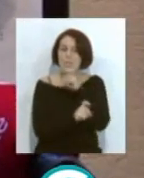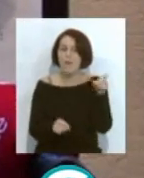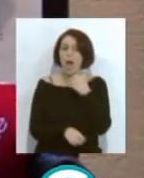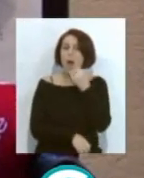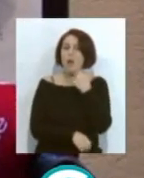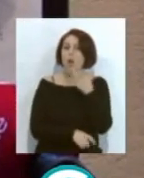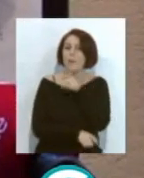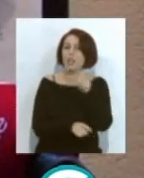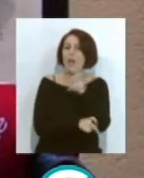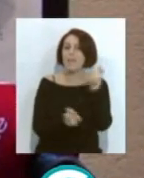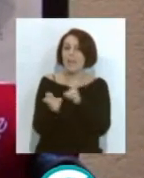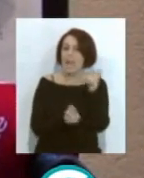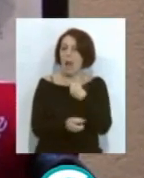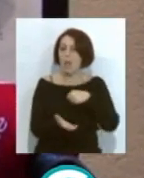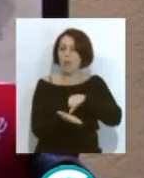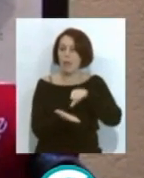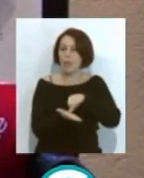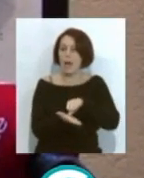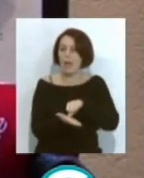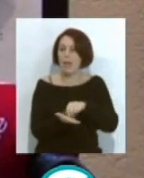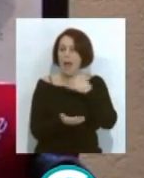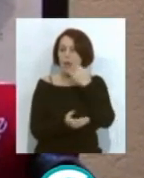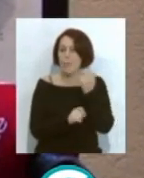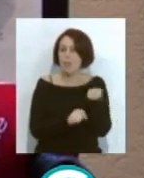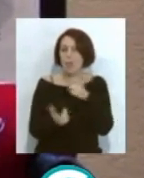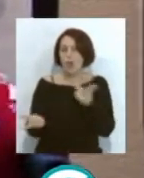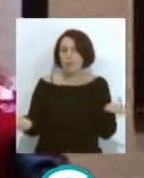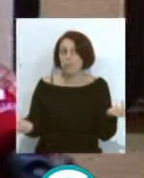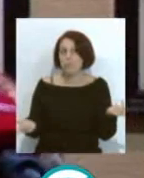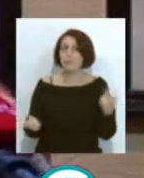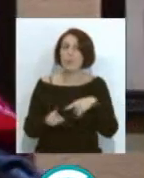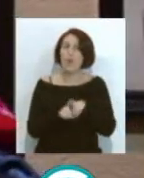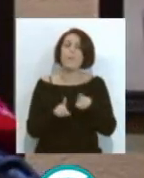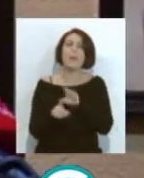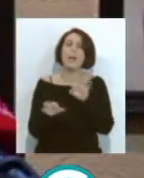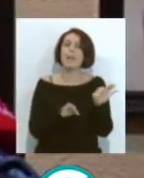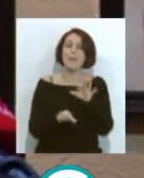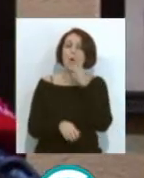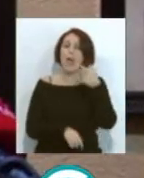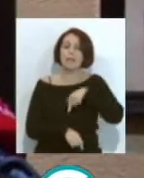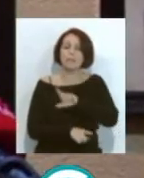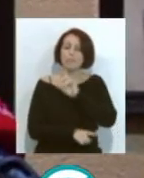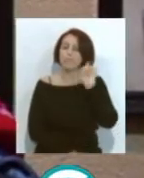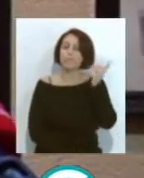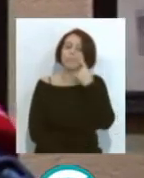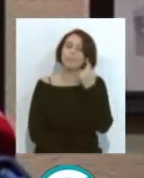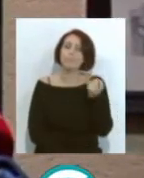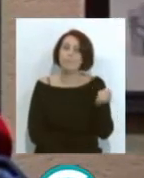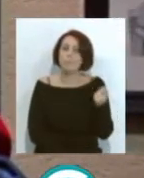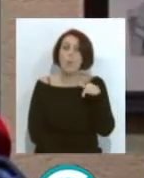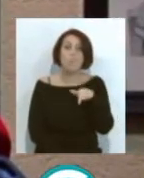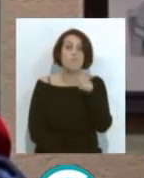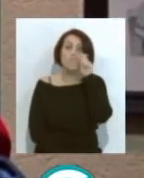a los visitantes que venían a la ciudad, algo así como que se preparasen porque aquí iban a encontrar